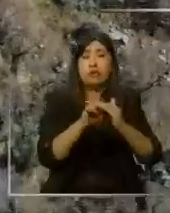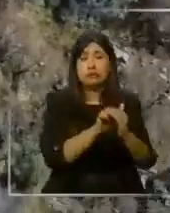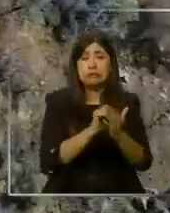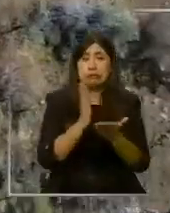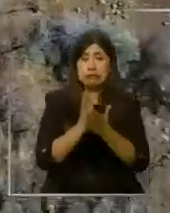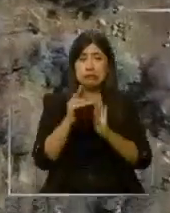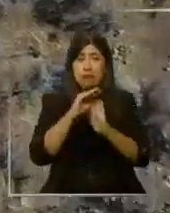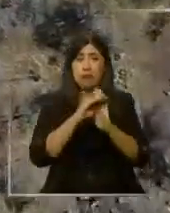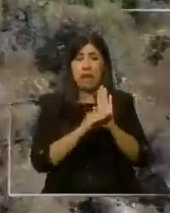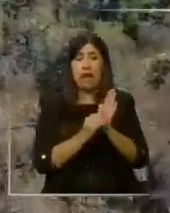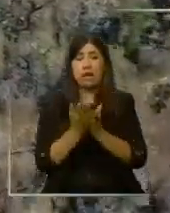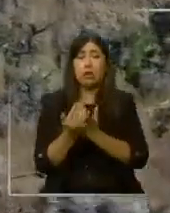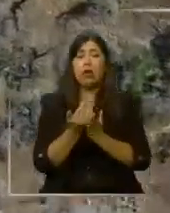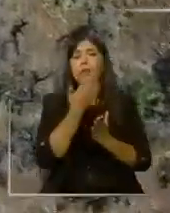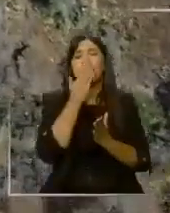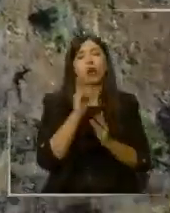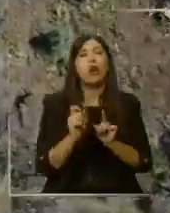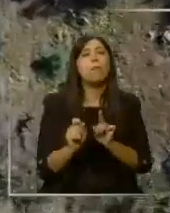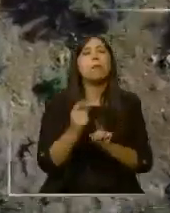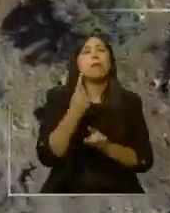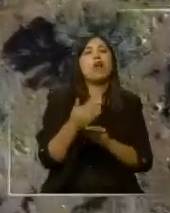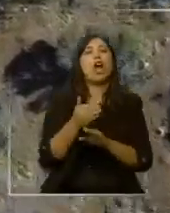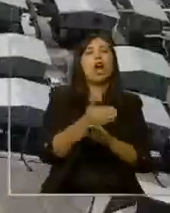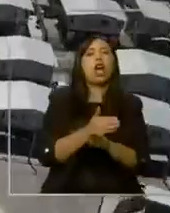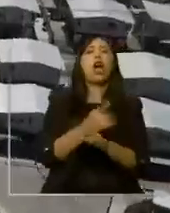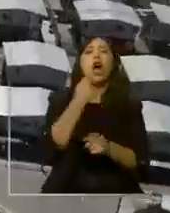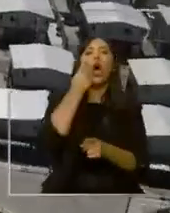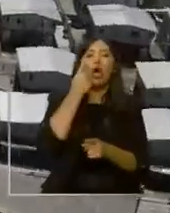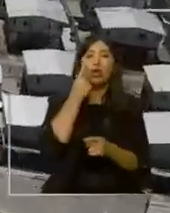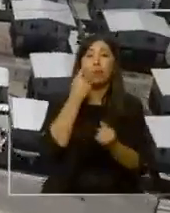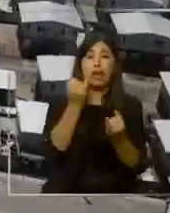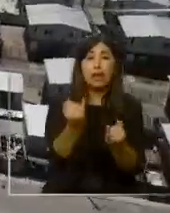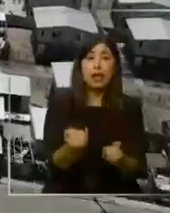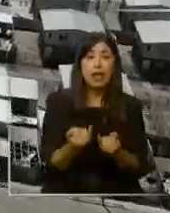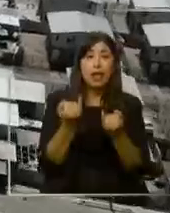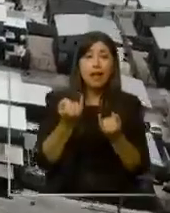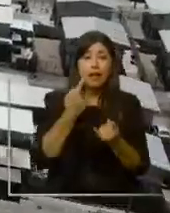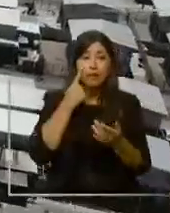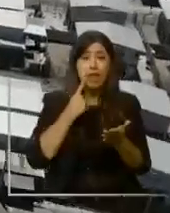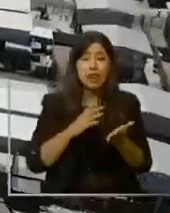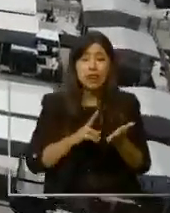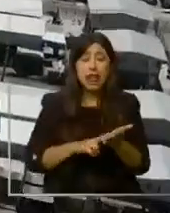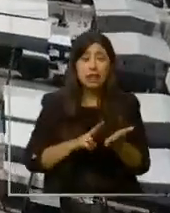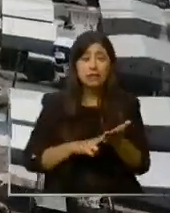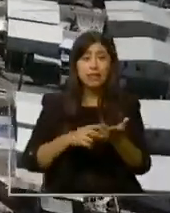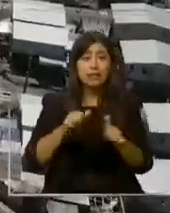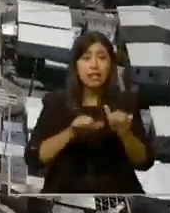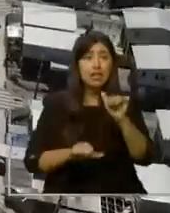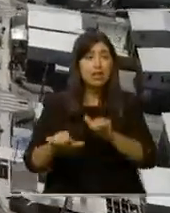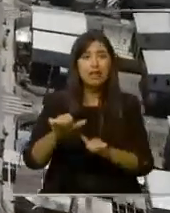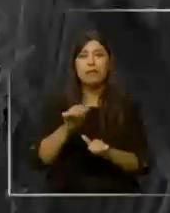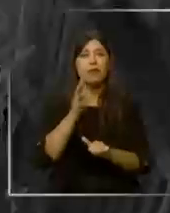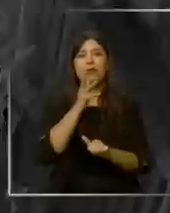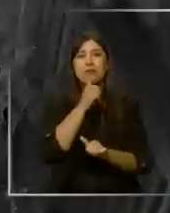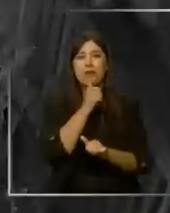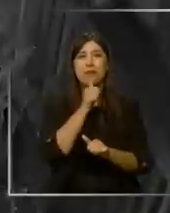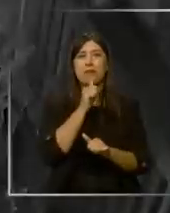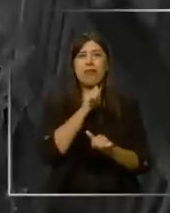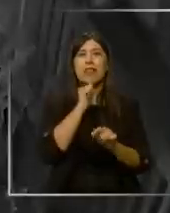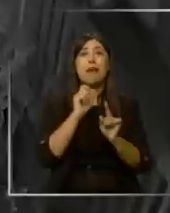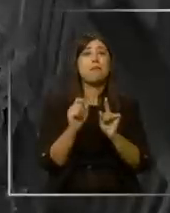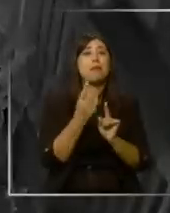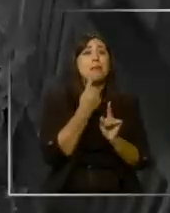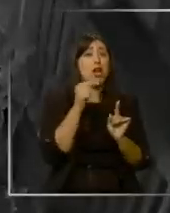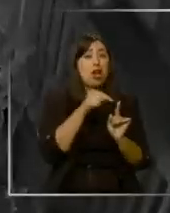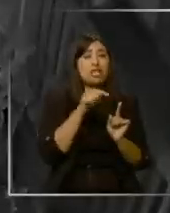plan regulador es aumentar el conocimiento falta de evidencia científica es lo que señalan expertos antes de generar alertas